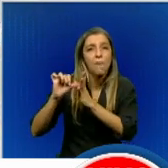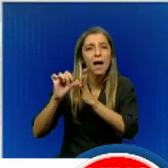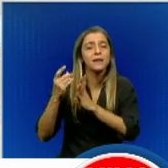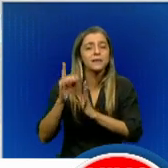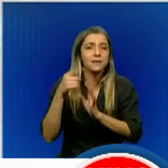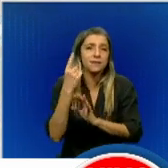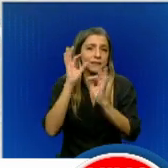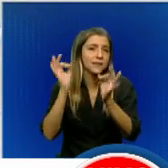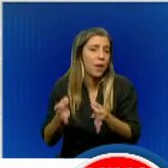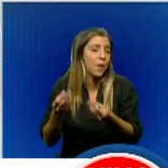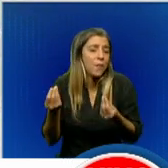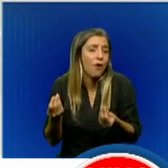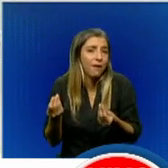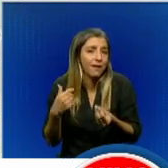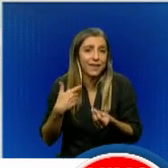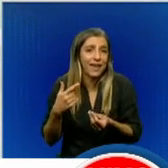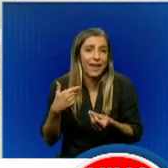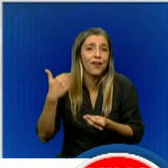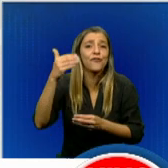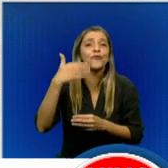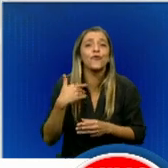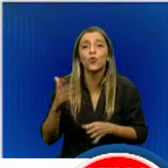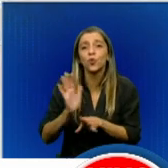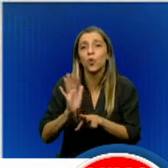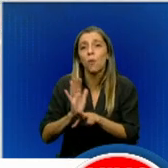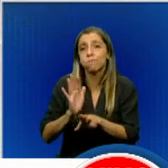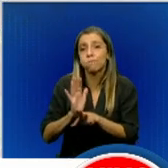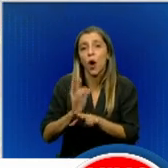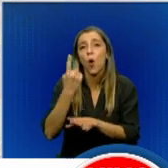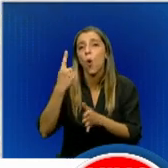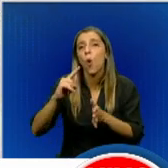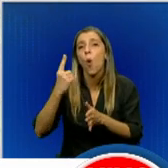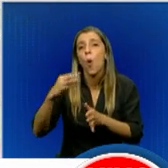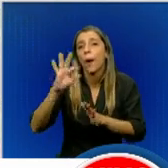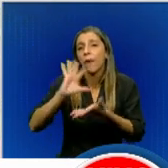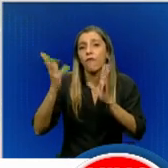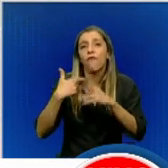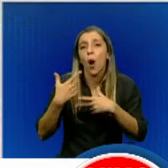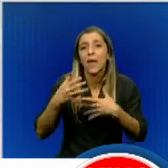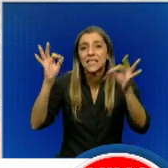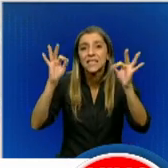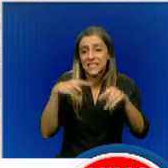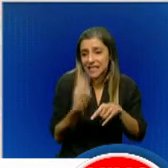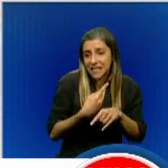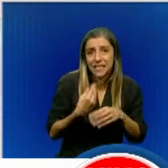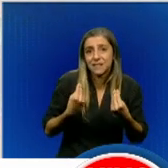estará completamente a salvo hasta que todos estemos a salvo que yo mismo que siempre hemos sostenido que nos había